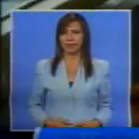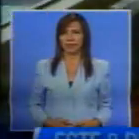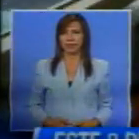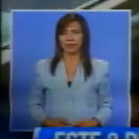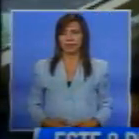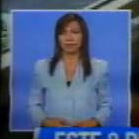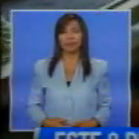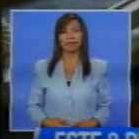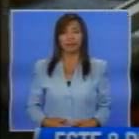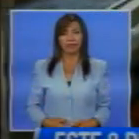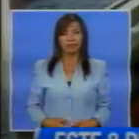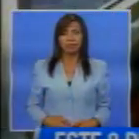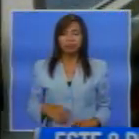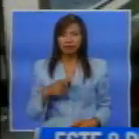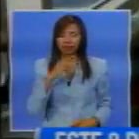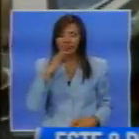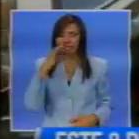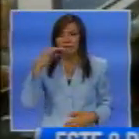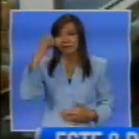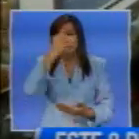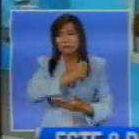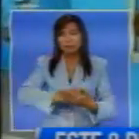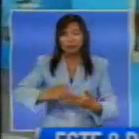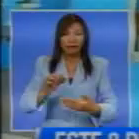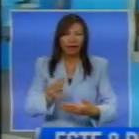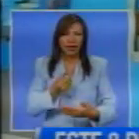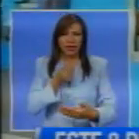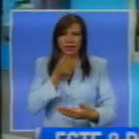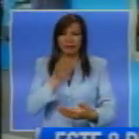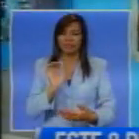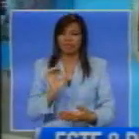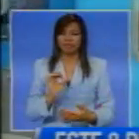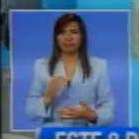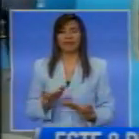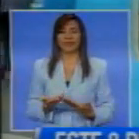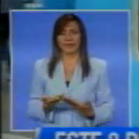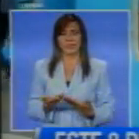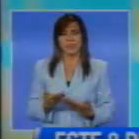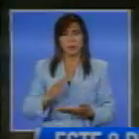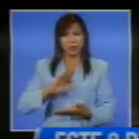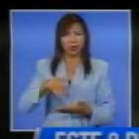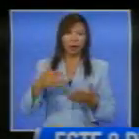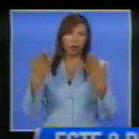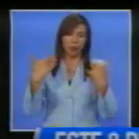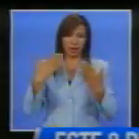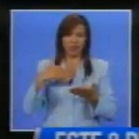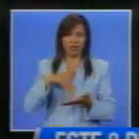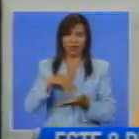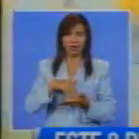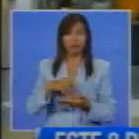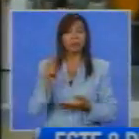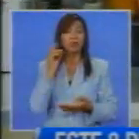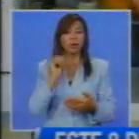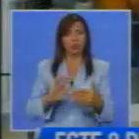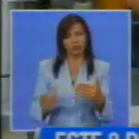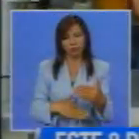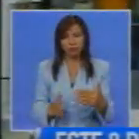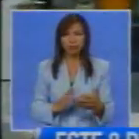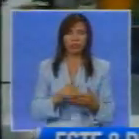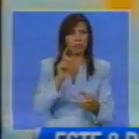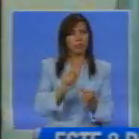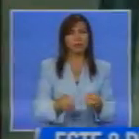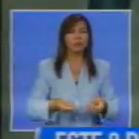Un insuperable olor a fritada nos llevó hasta el local de Doña Mariana en Vélez Iquitos, centro de Guayaquil. Es la que cocina, la que atiende